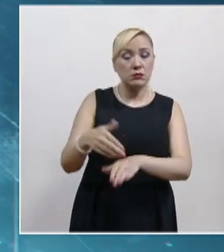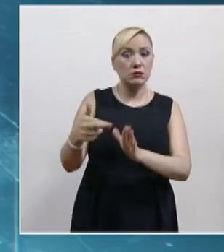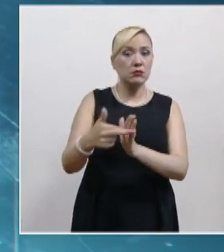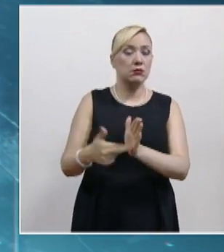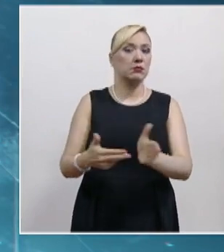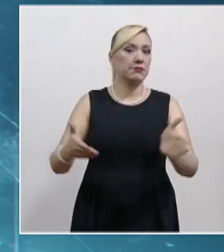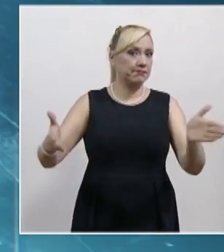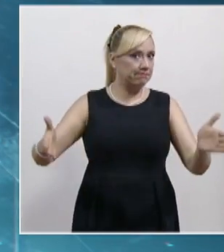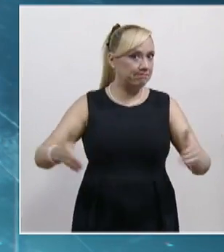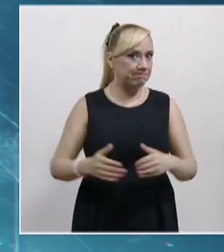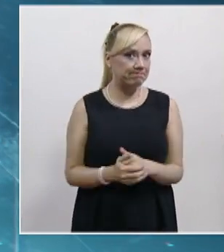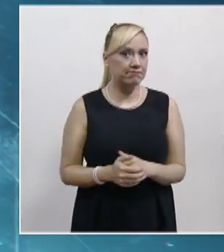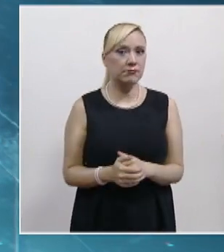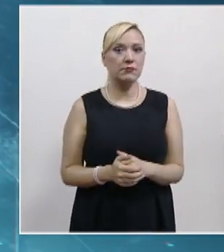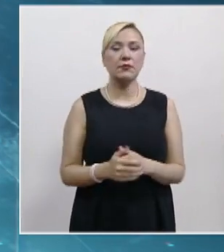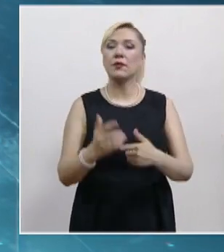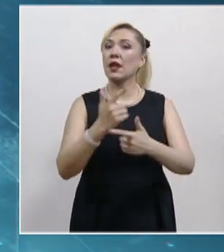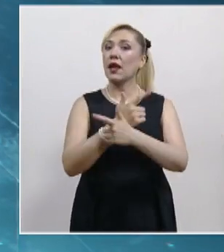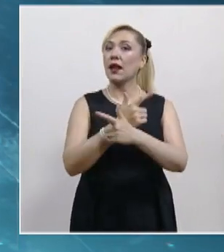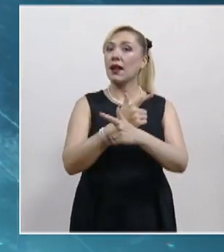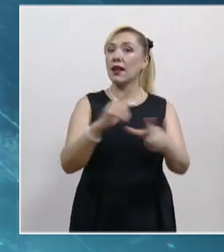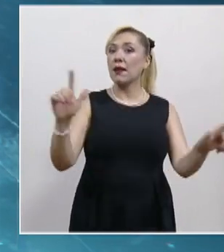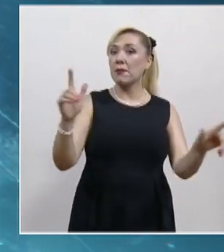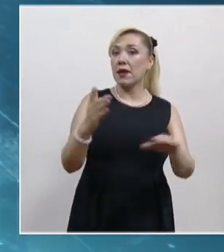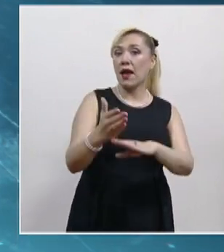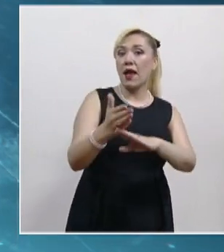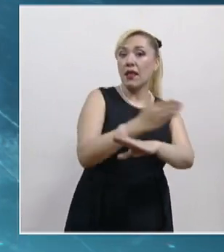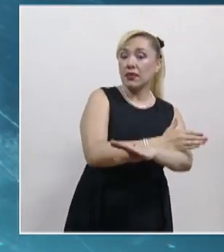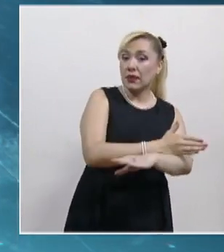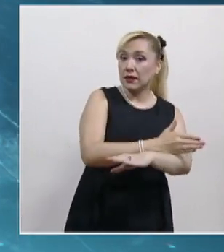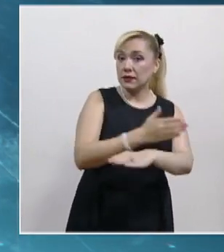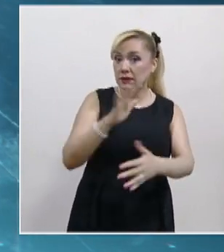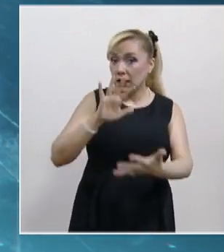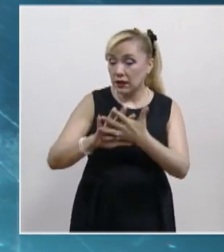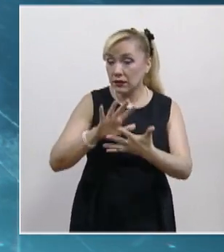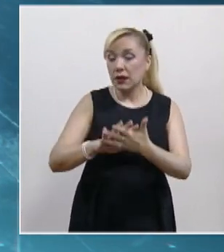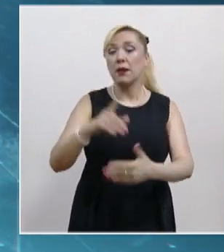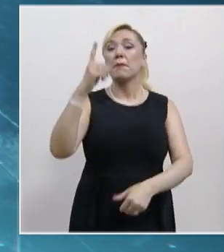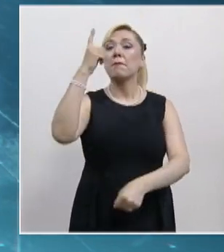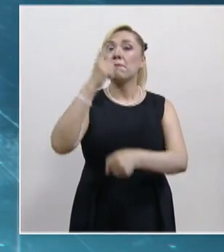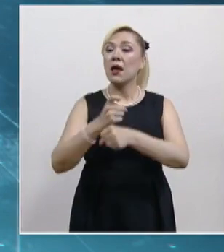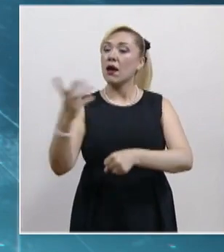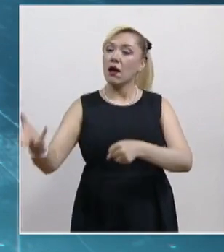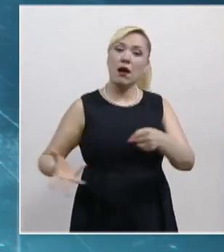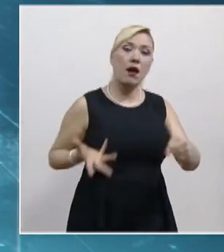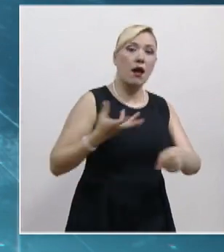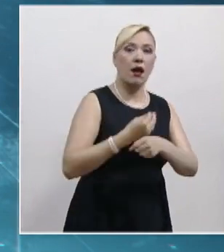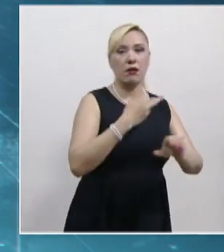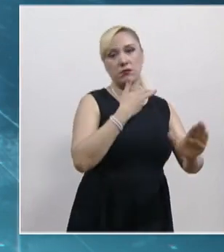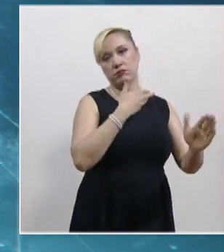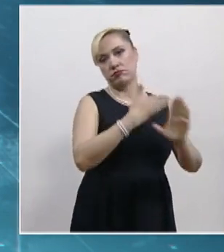Para obtener la libertad condicional es obligatorio haber reparado el daño a la víctima.